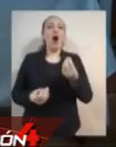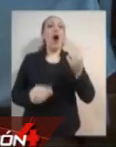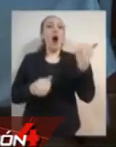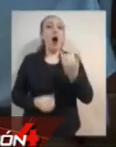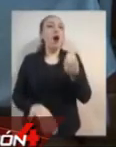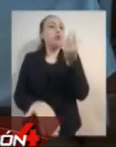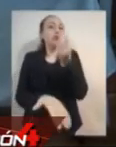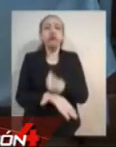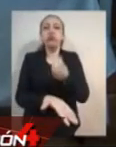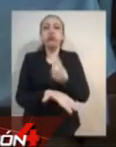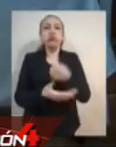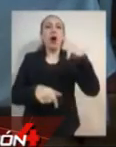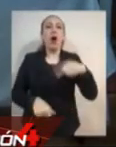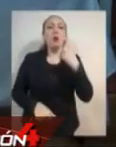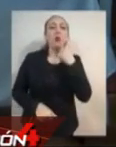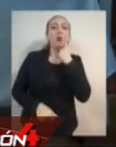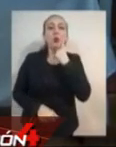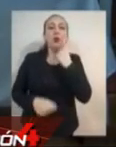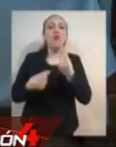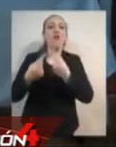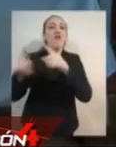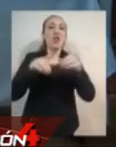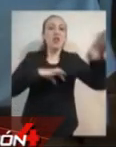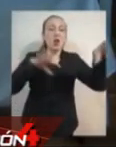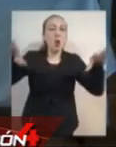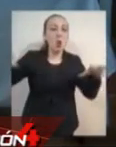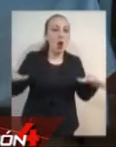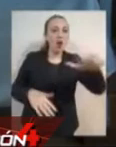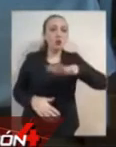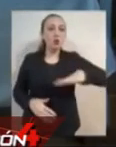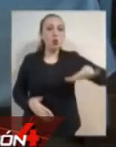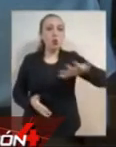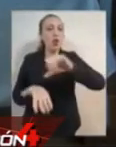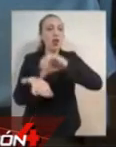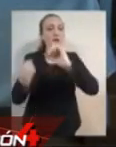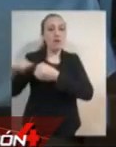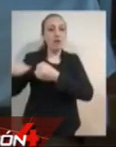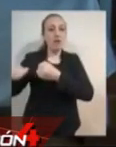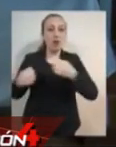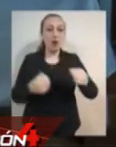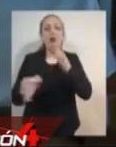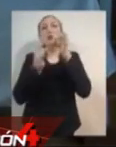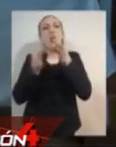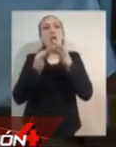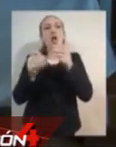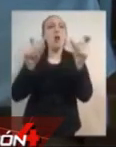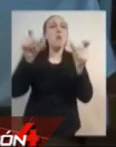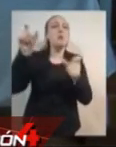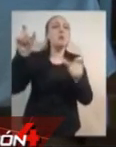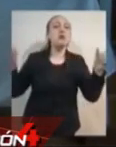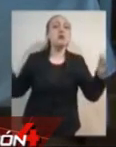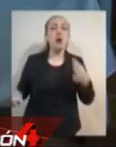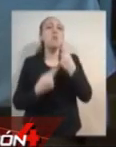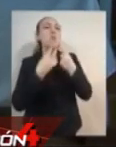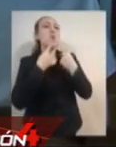Estado municipal en los distintos barrios de la ciudad, ya sea en el diálogo con los vecinos y vecinas, como también se